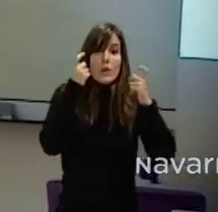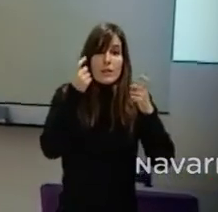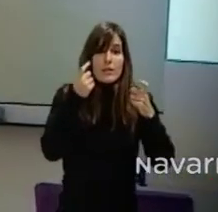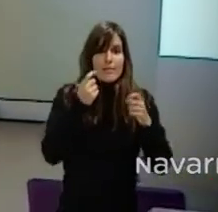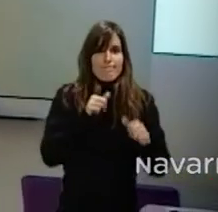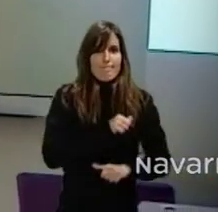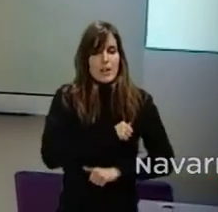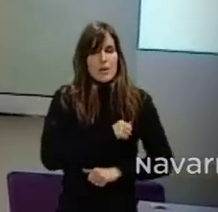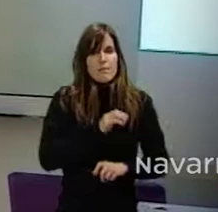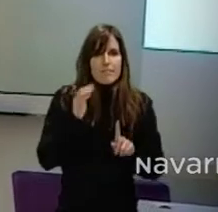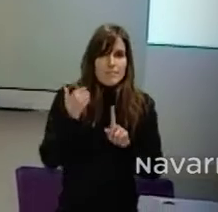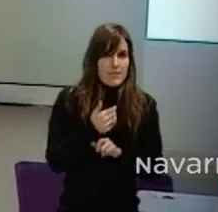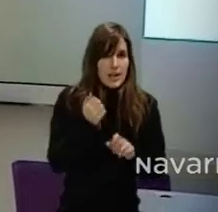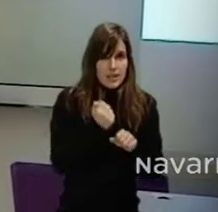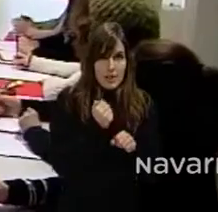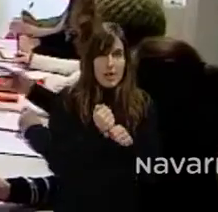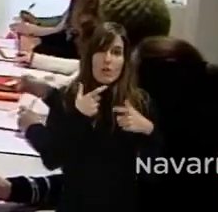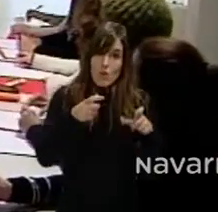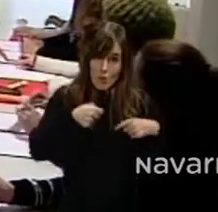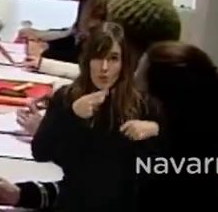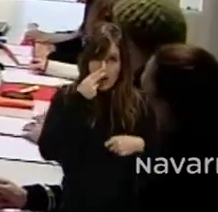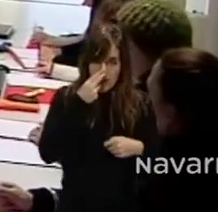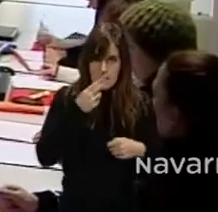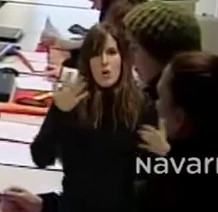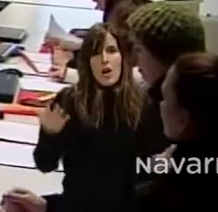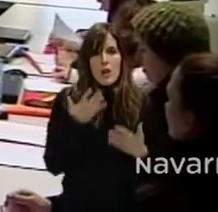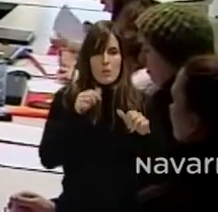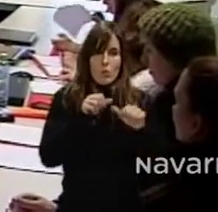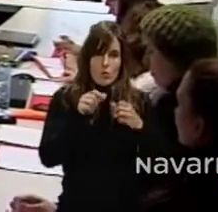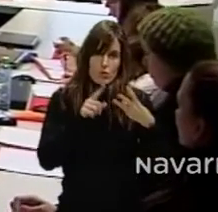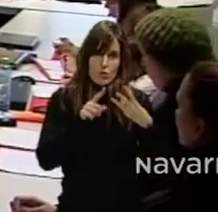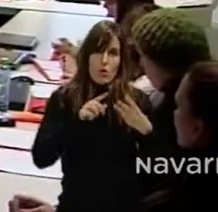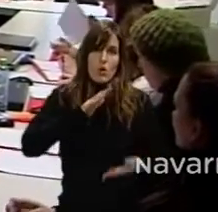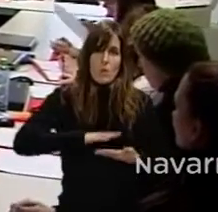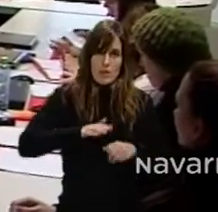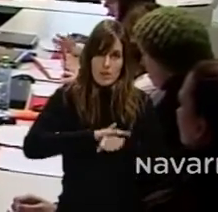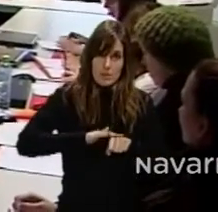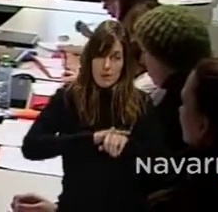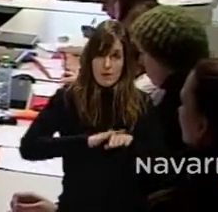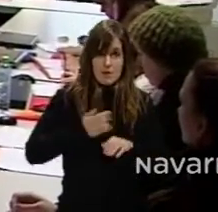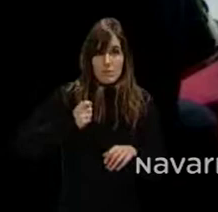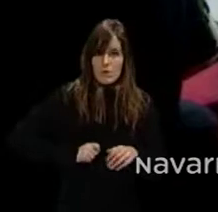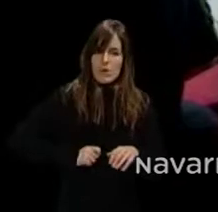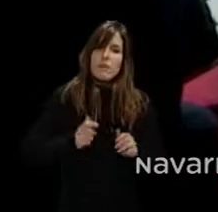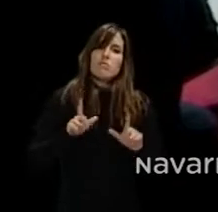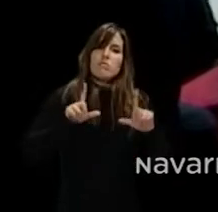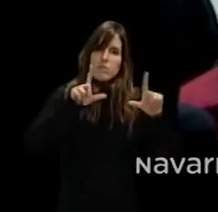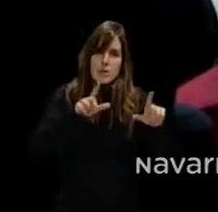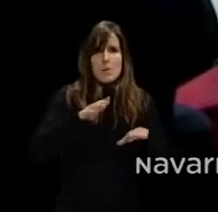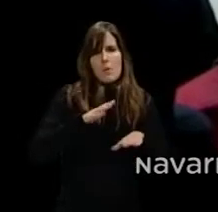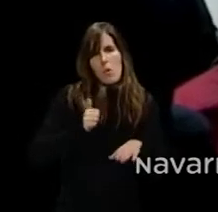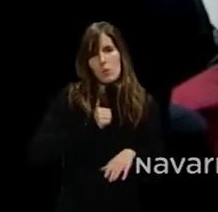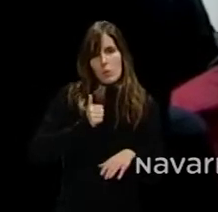mercado de trabajo del sector comercio pues vean estos cursos de certificado de profesionalidad como una oportunidad